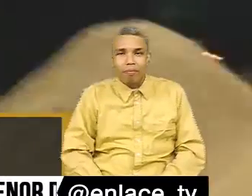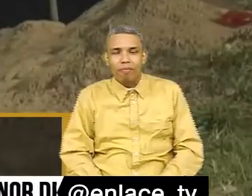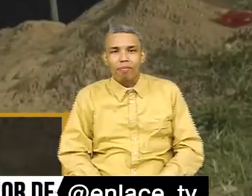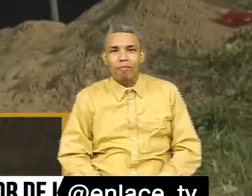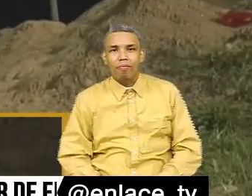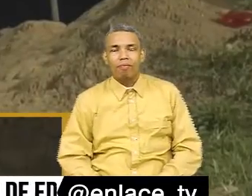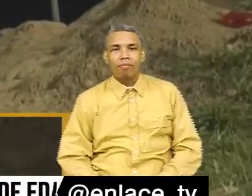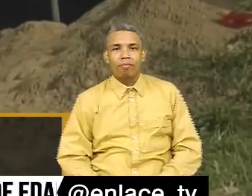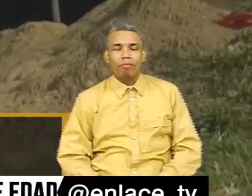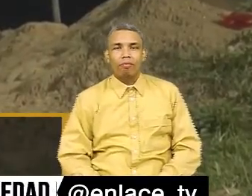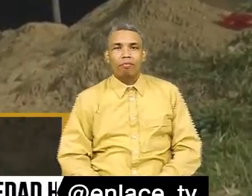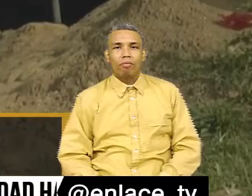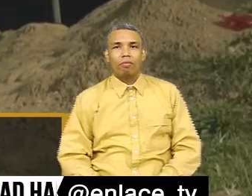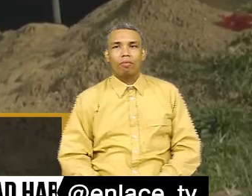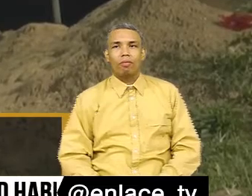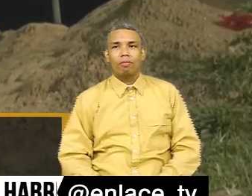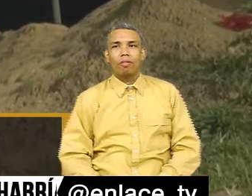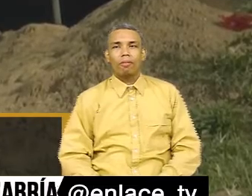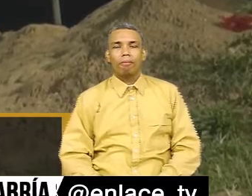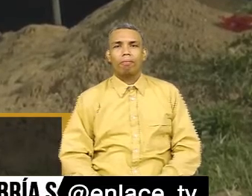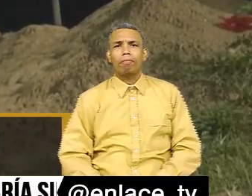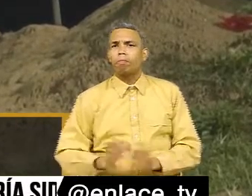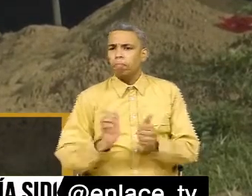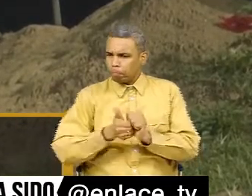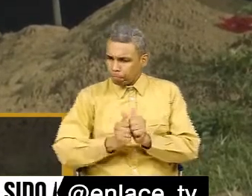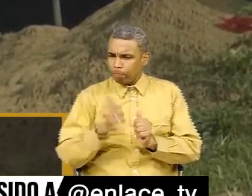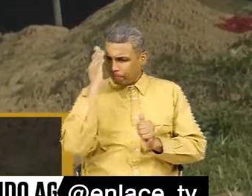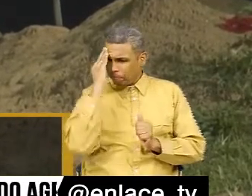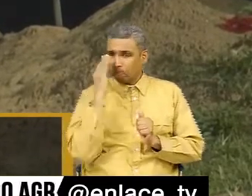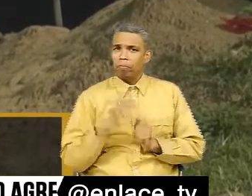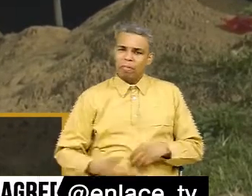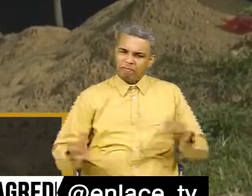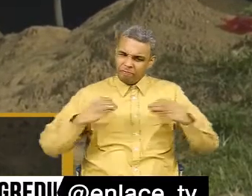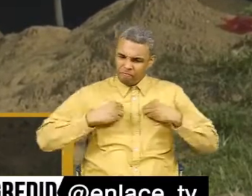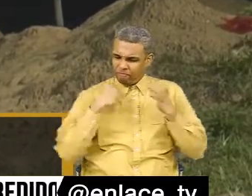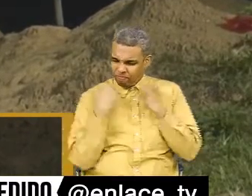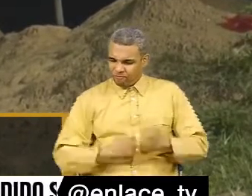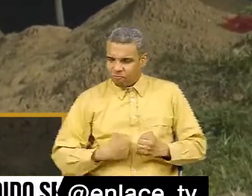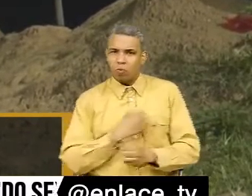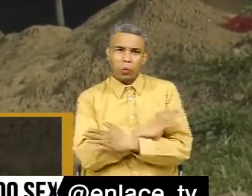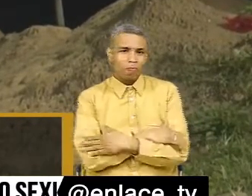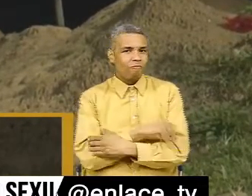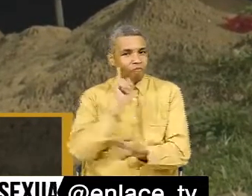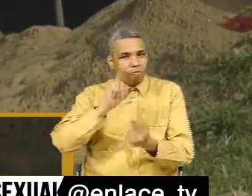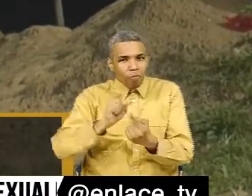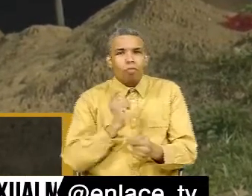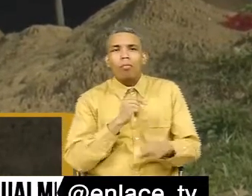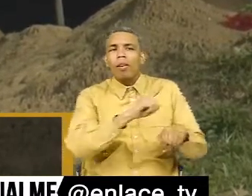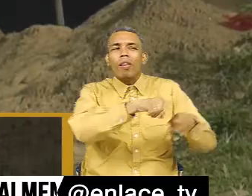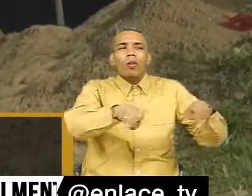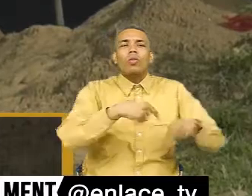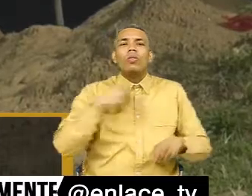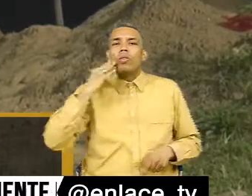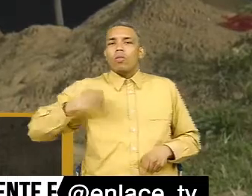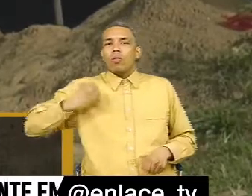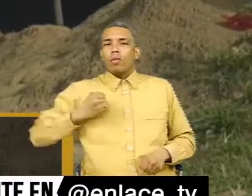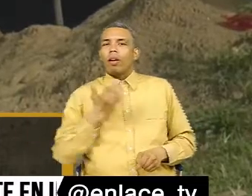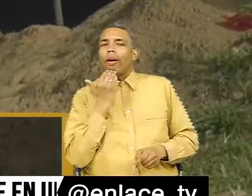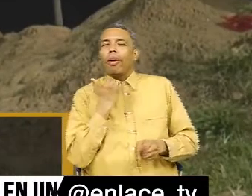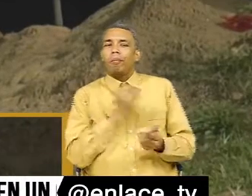mundo. Pues el deporte, como todos lo saben, es una gran herramienta para rescatar o para prevenir a los chicos del tema de la drogadicción y la